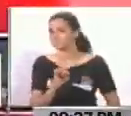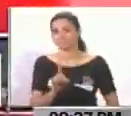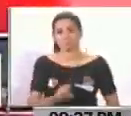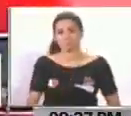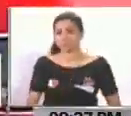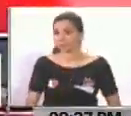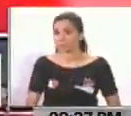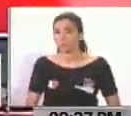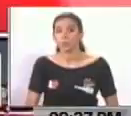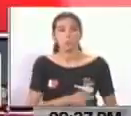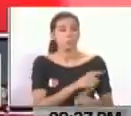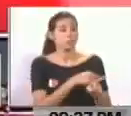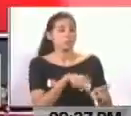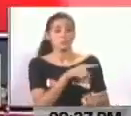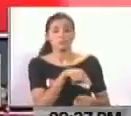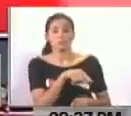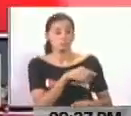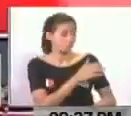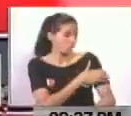Ustedes